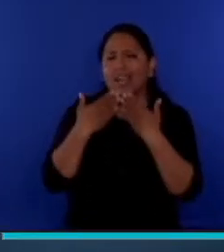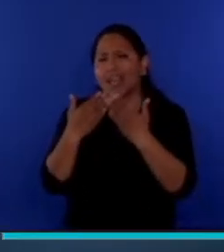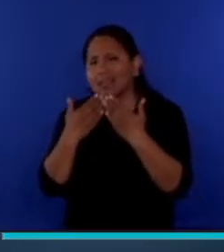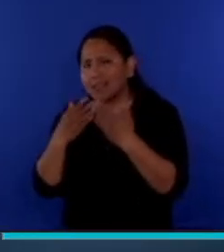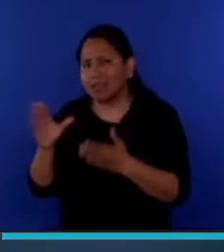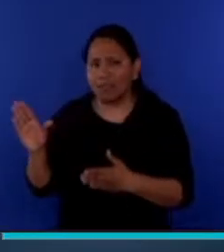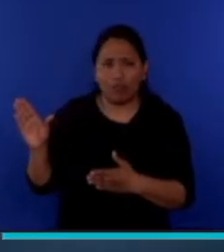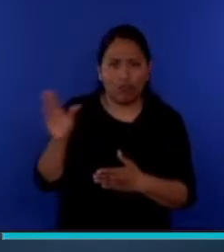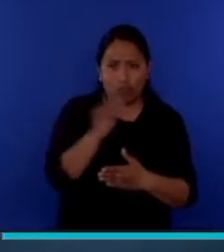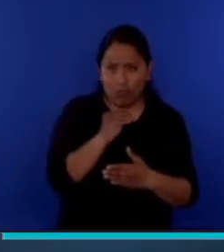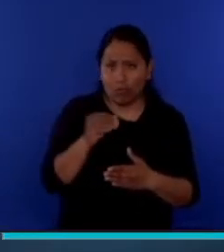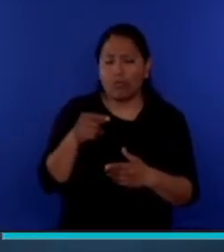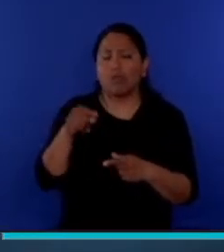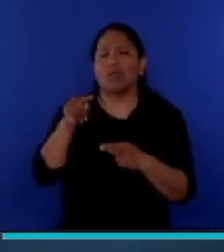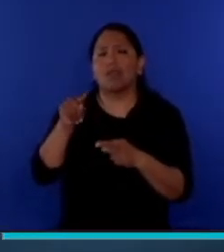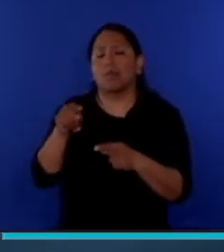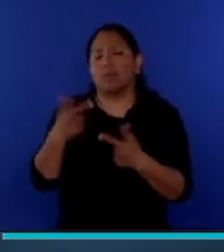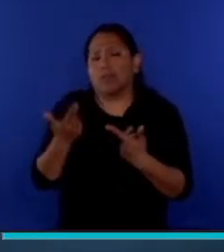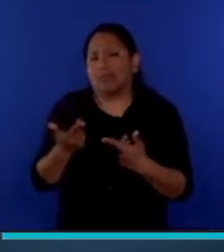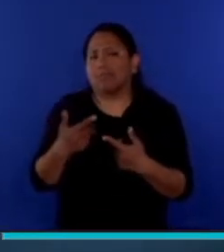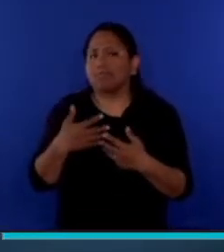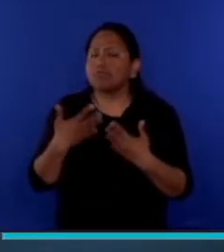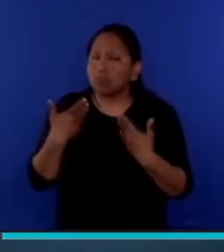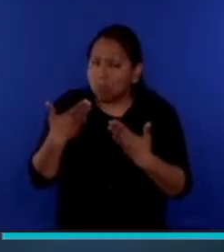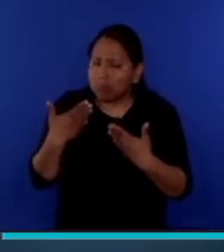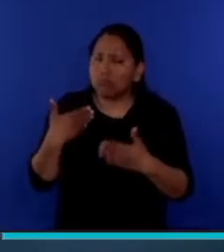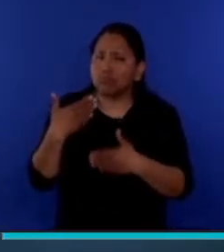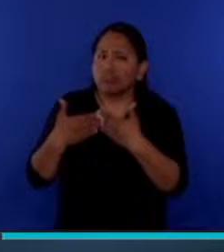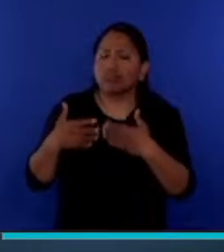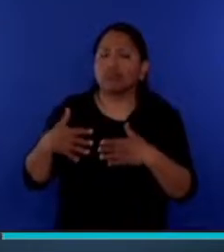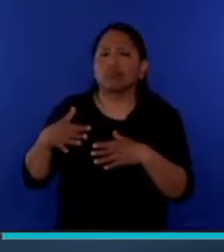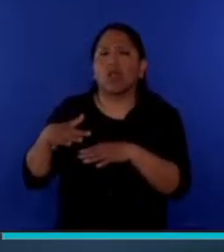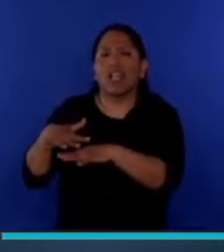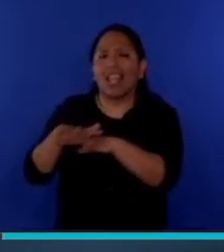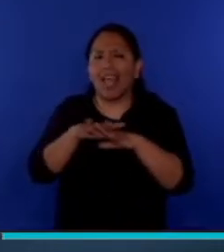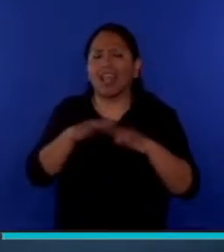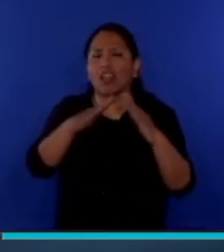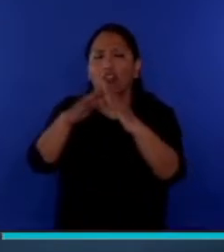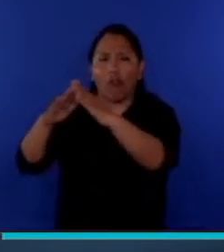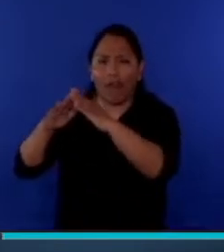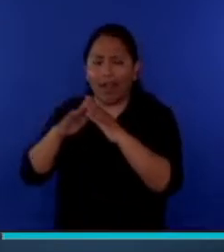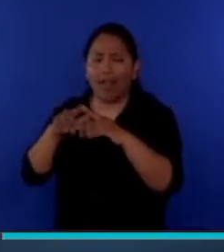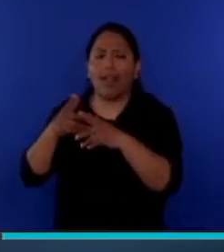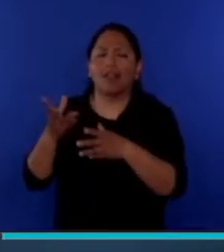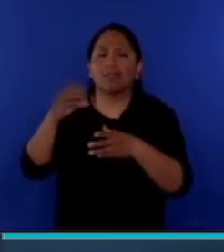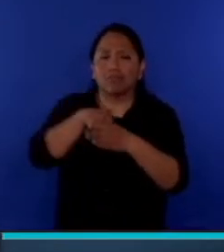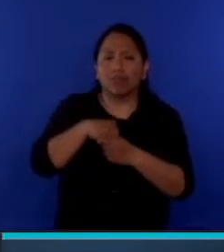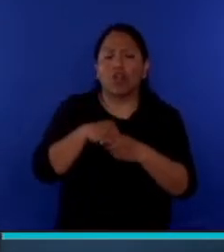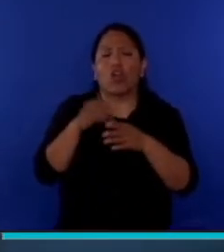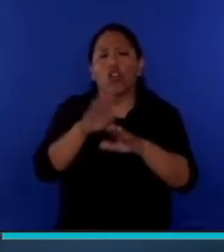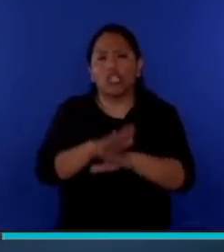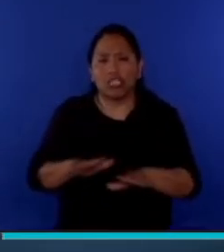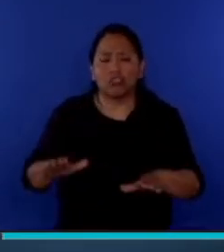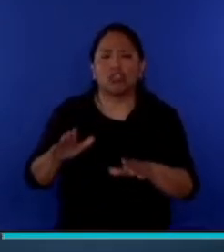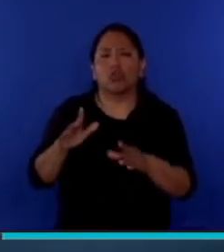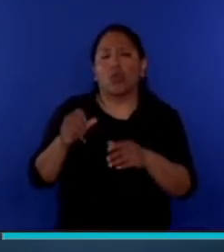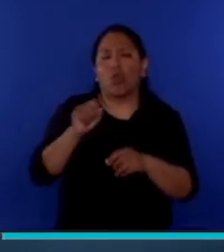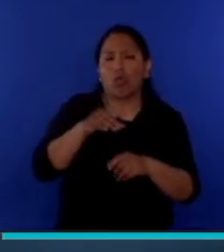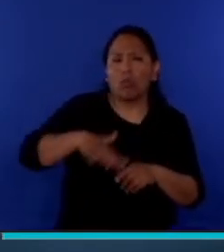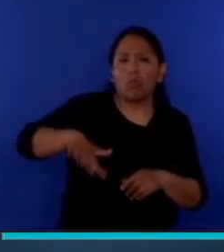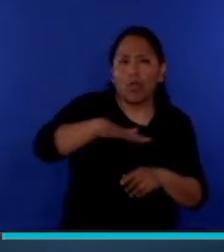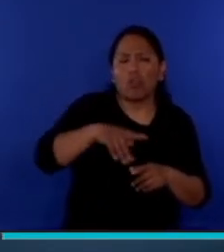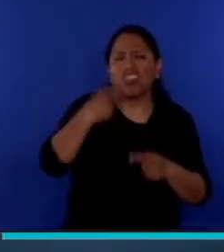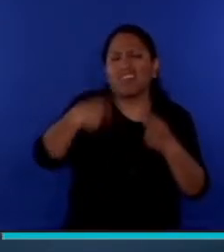ellos porque estamos haciendo posible con la red de hogares convivenciales, con Chicos del Pueblo, con los